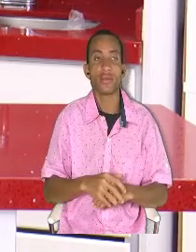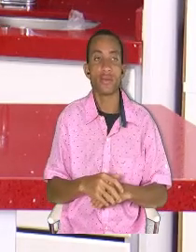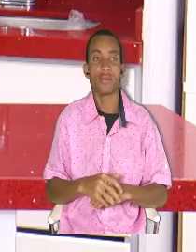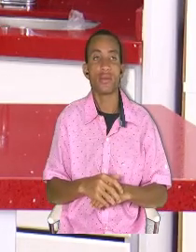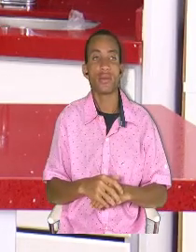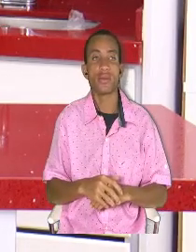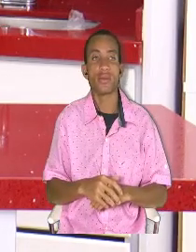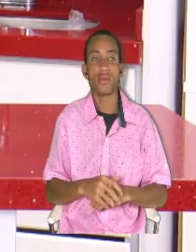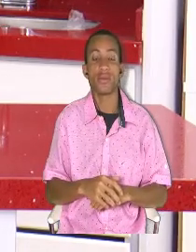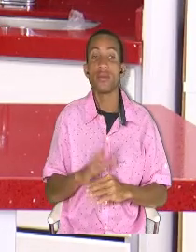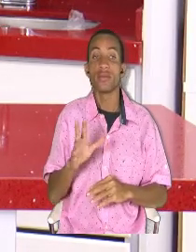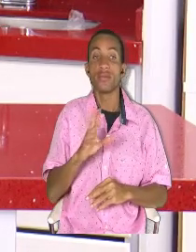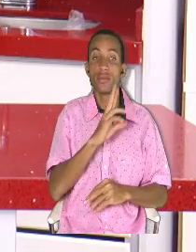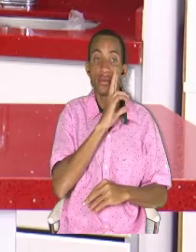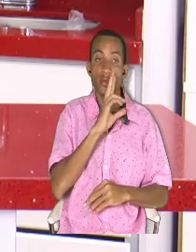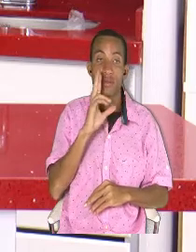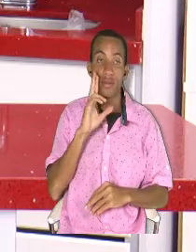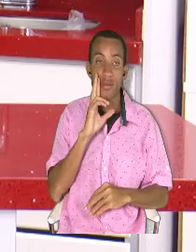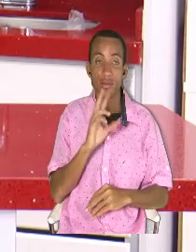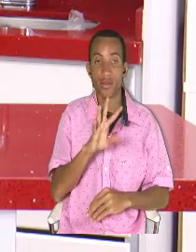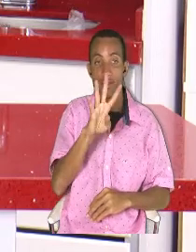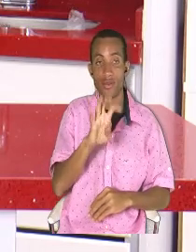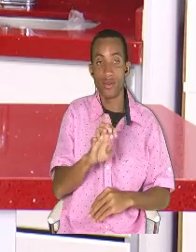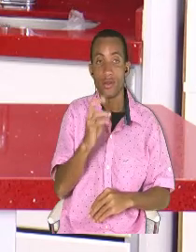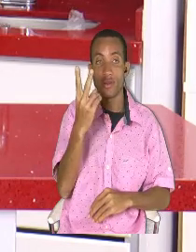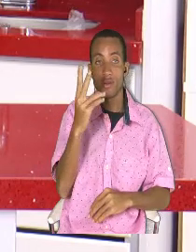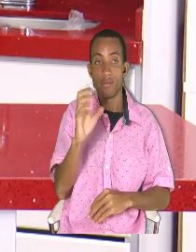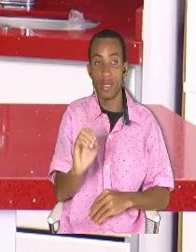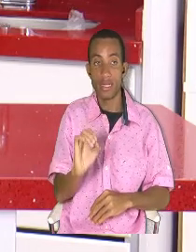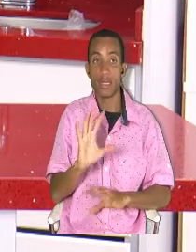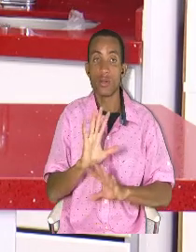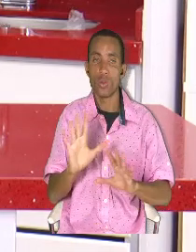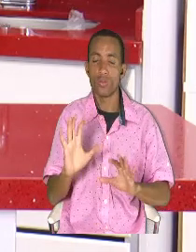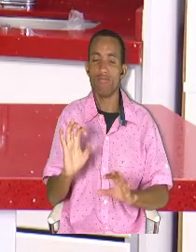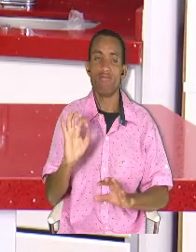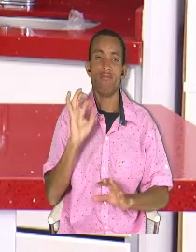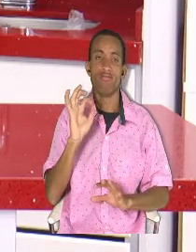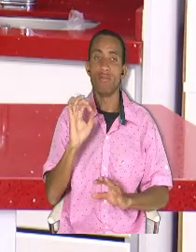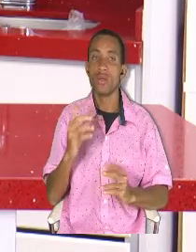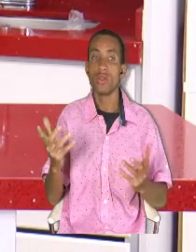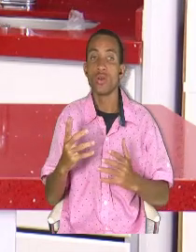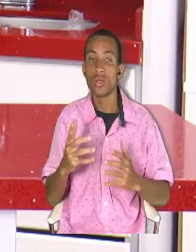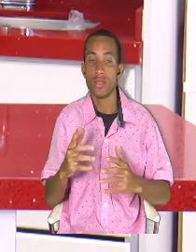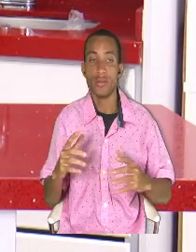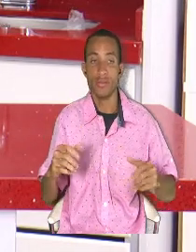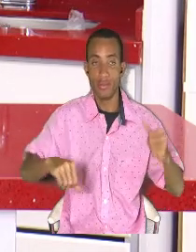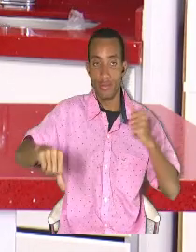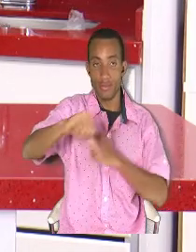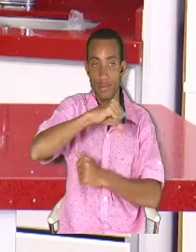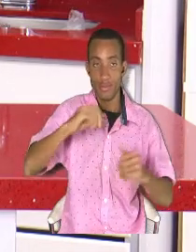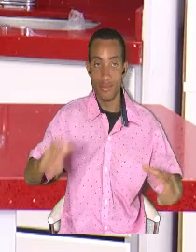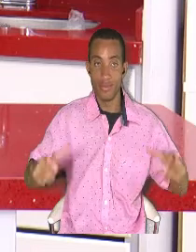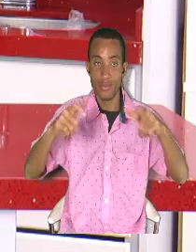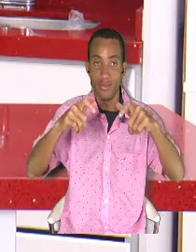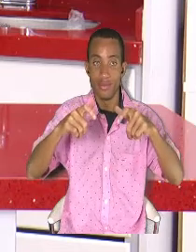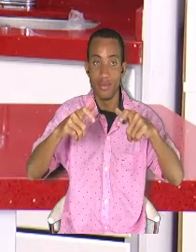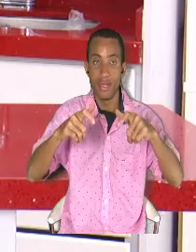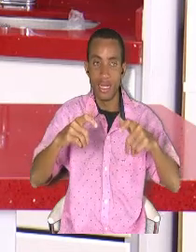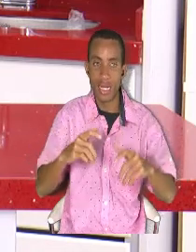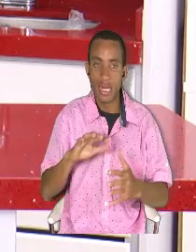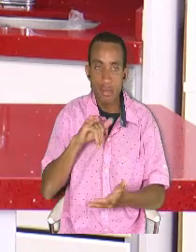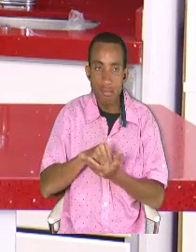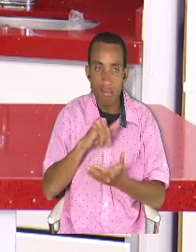a nuestro restaurante 920 Gourmet, ¿sí?, que está ubicado en el Parque de la Vida. Este restaurante tiene una variedad de comida